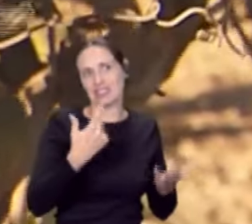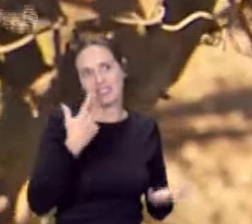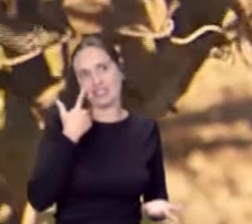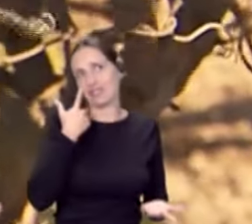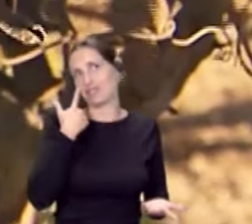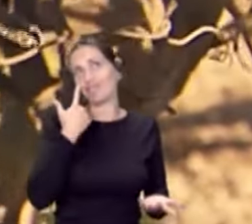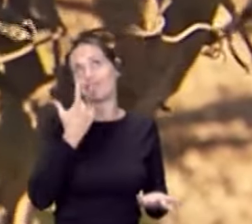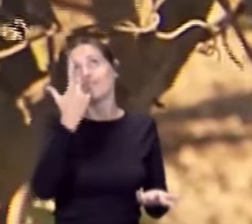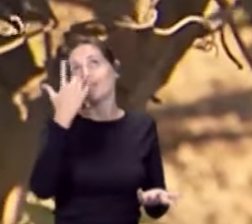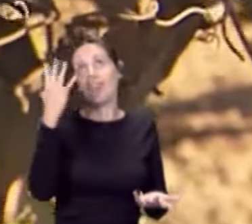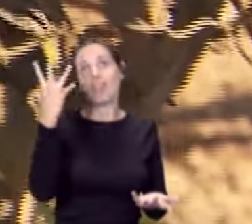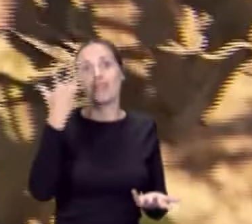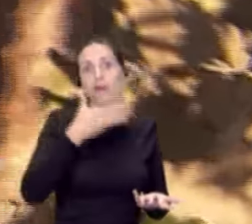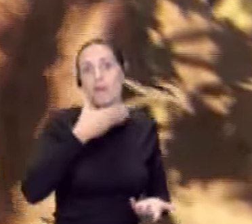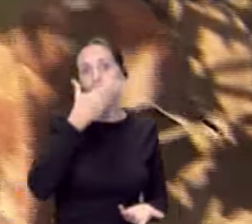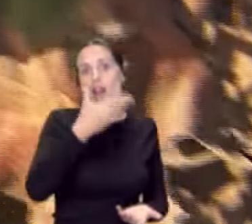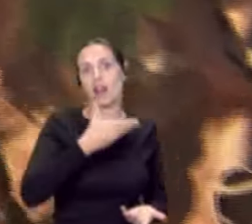del tiempo,